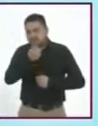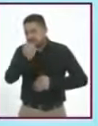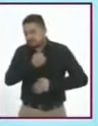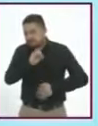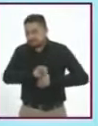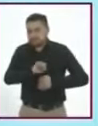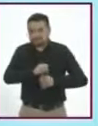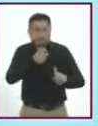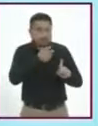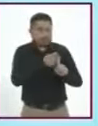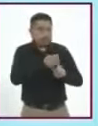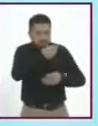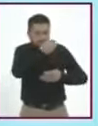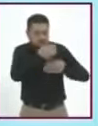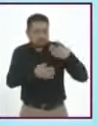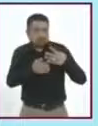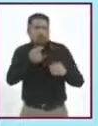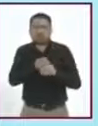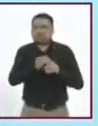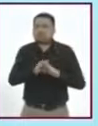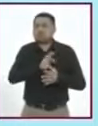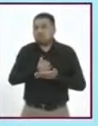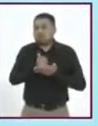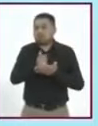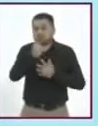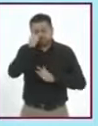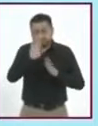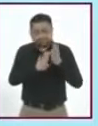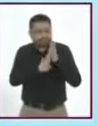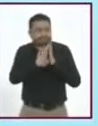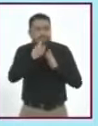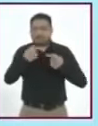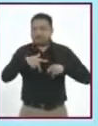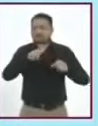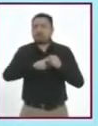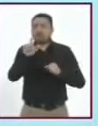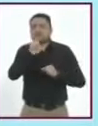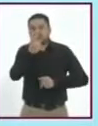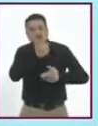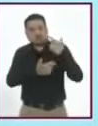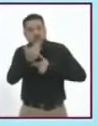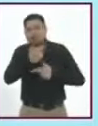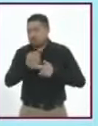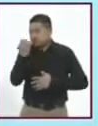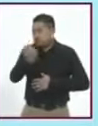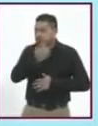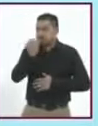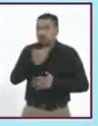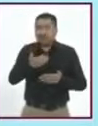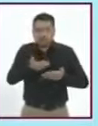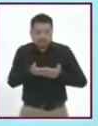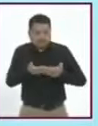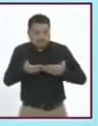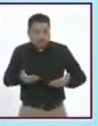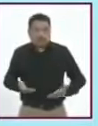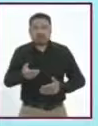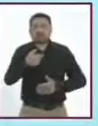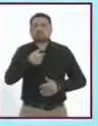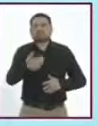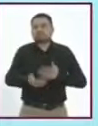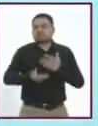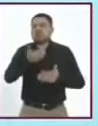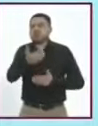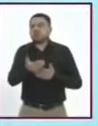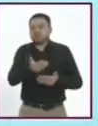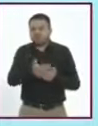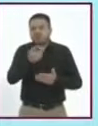Estos contenidos les serán de mucha ayuda en su crecimiento personal cuando regresen a sus escuelas. En esta ocasión, les vamos a proponer